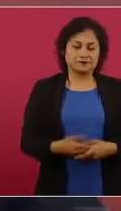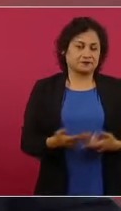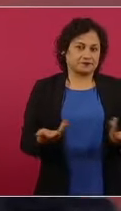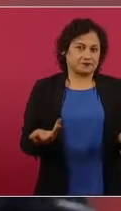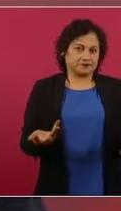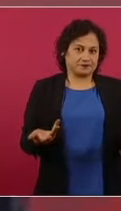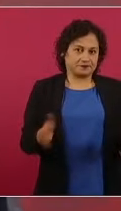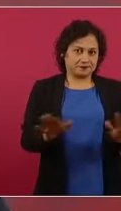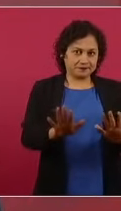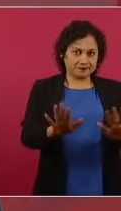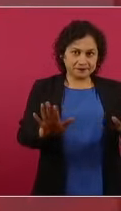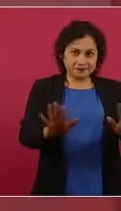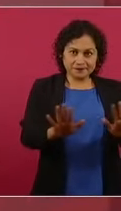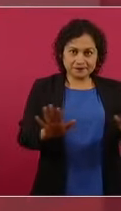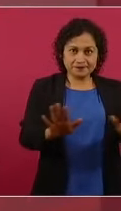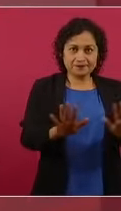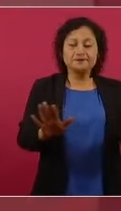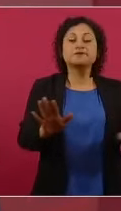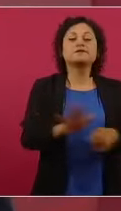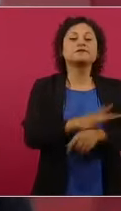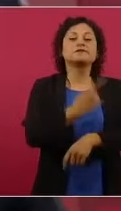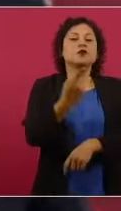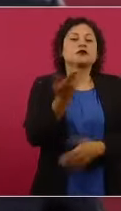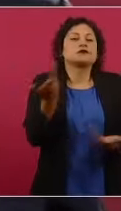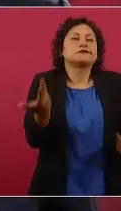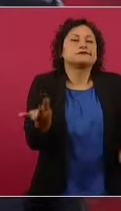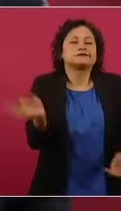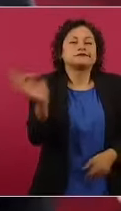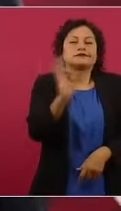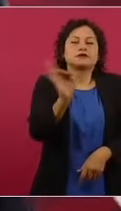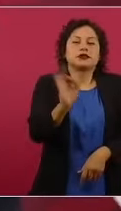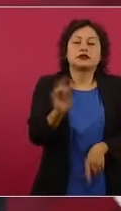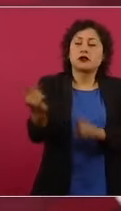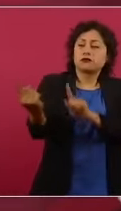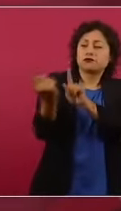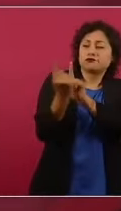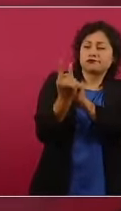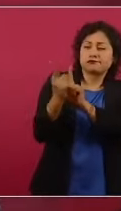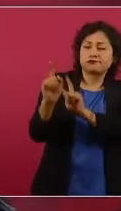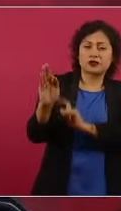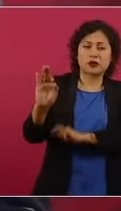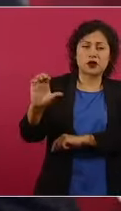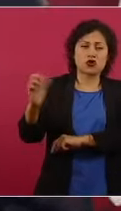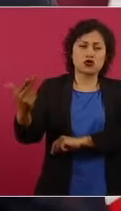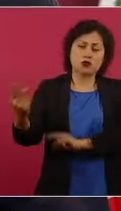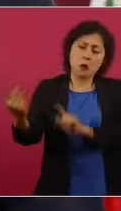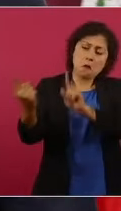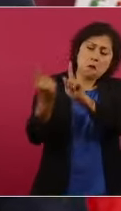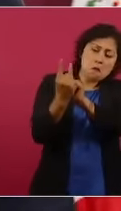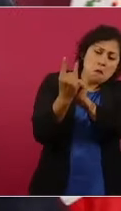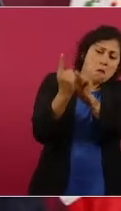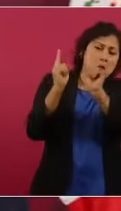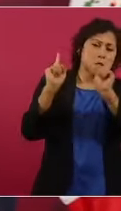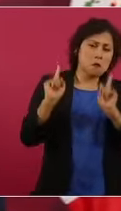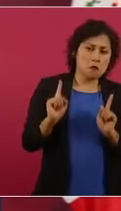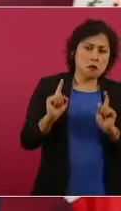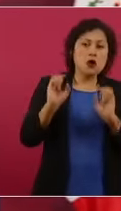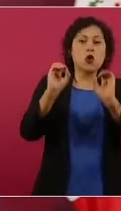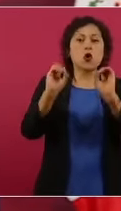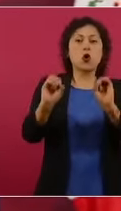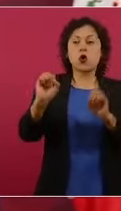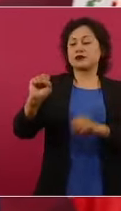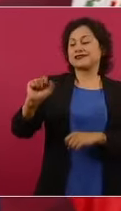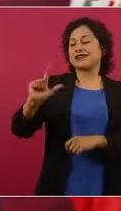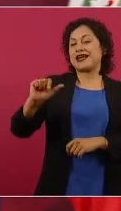Si me encontrara yo a Calderón, me encontrara yo a Salinas,